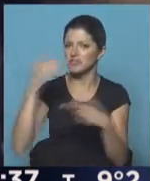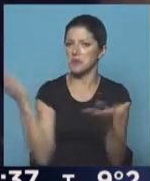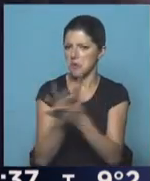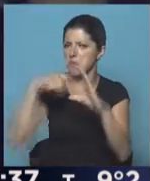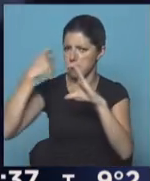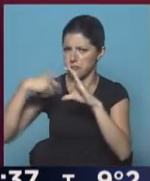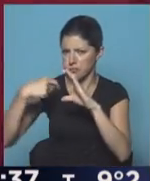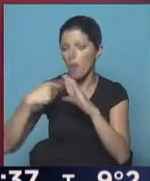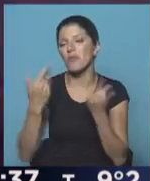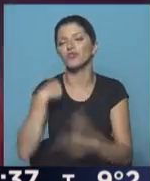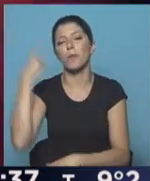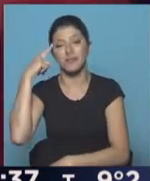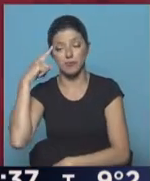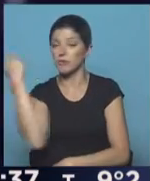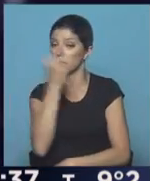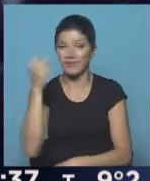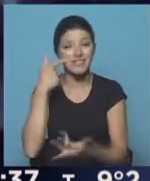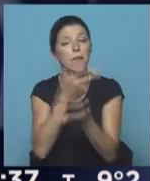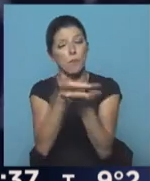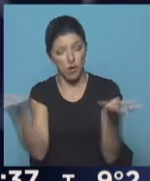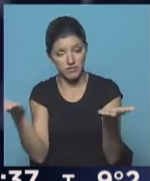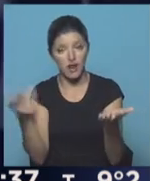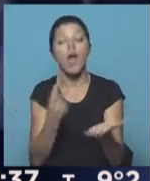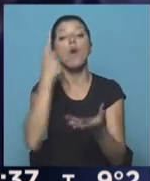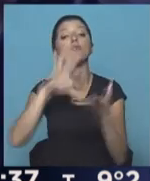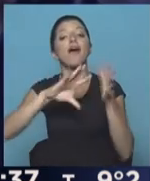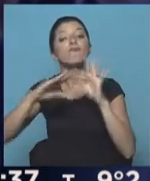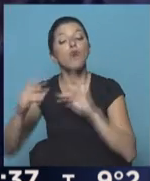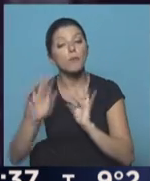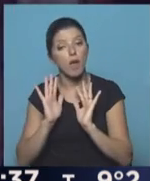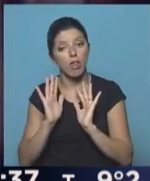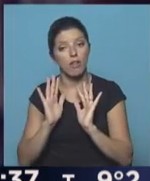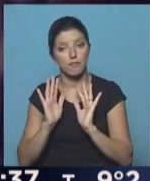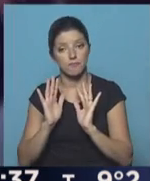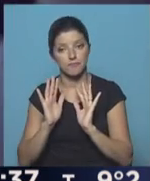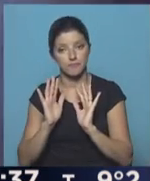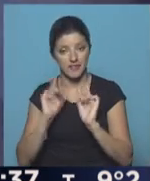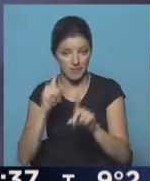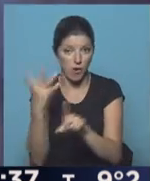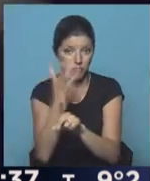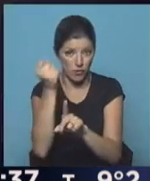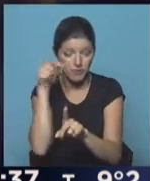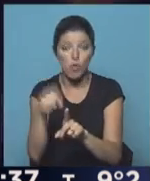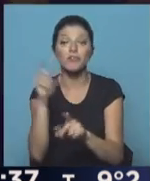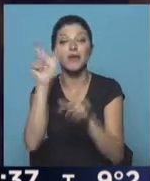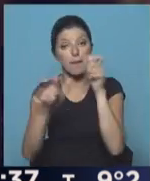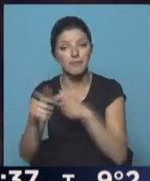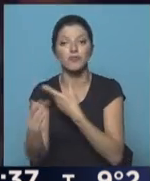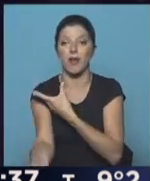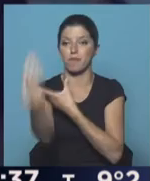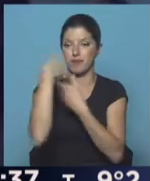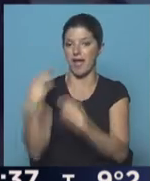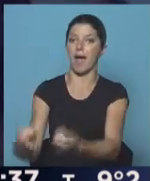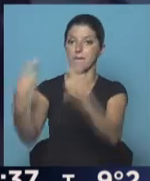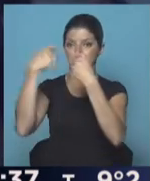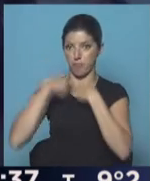nosotros le damos mucha importancia a la muestra porque entendemos que es un espacio que también se ha conquistado que la gente nos acompañe al